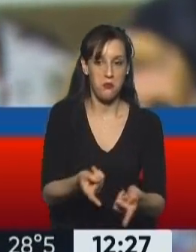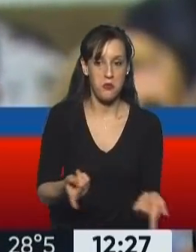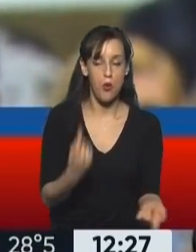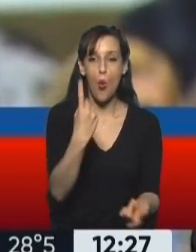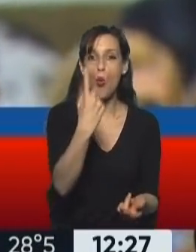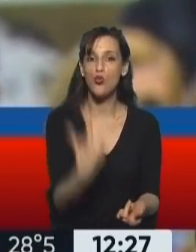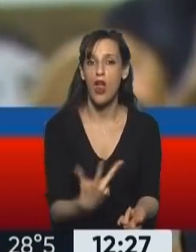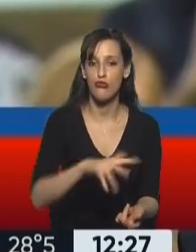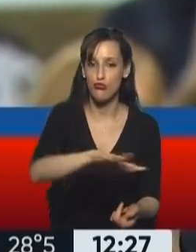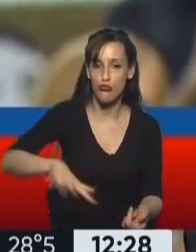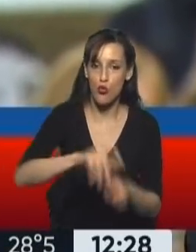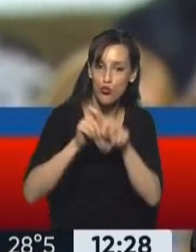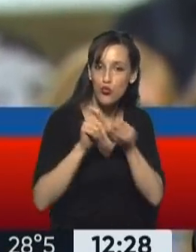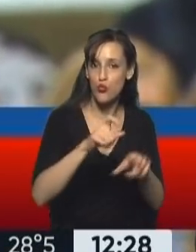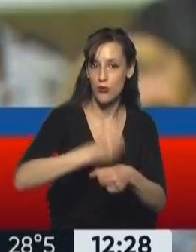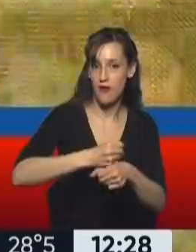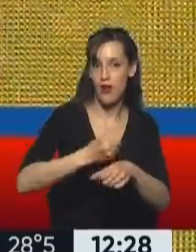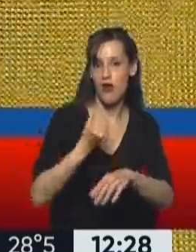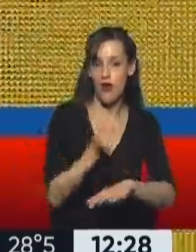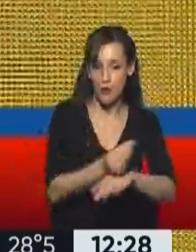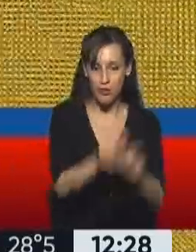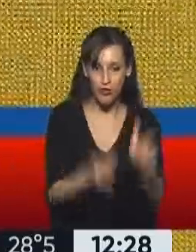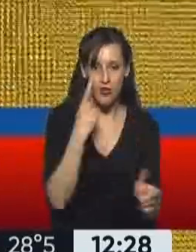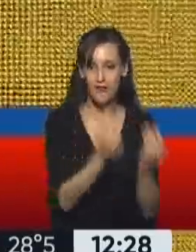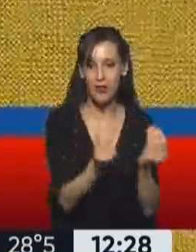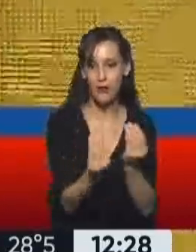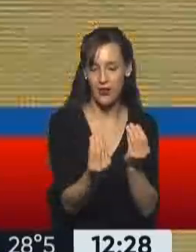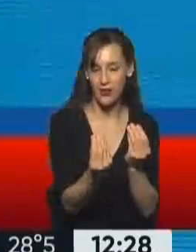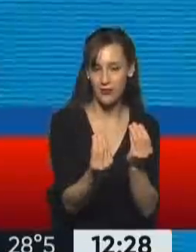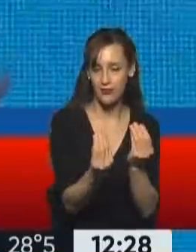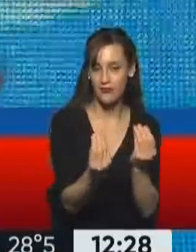Y volvimos a construir. Y es verdad, fueron 22% de los votos,